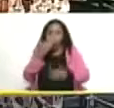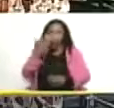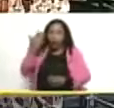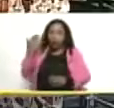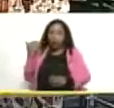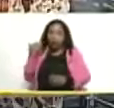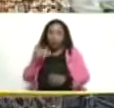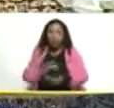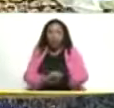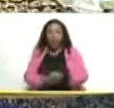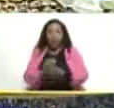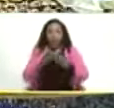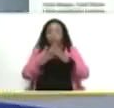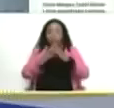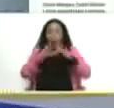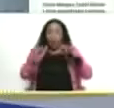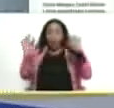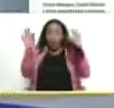Todos los mecanismos